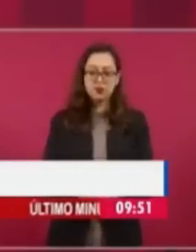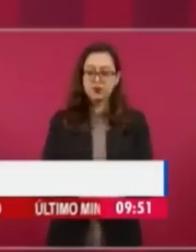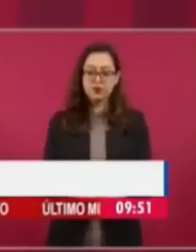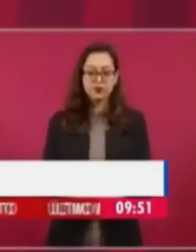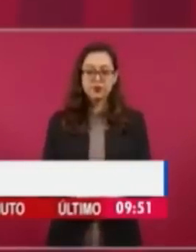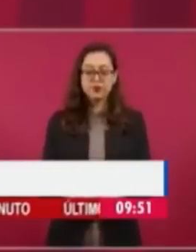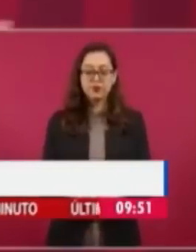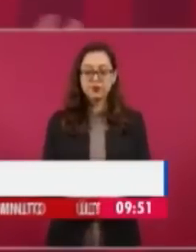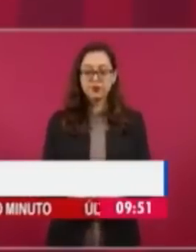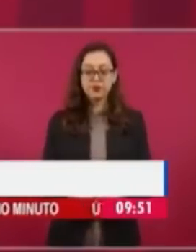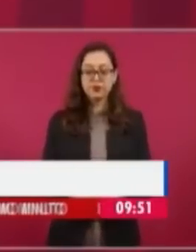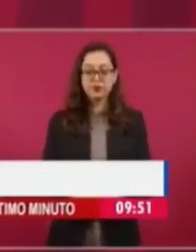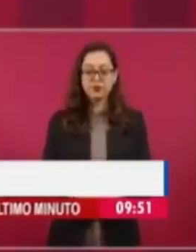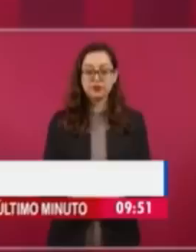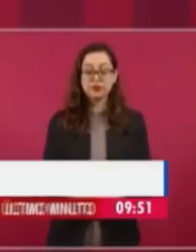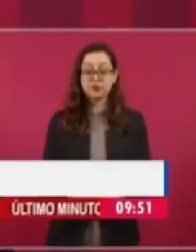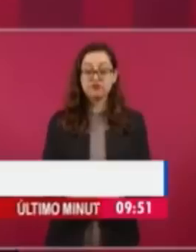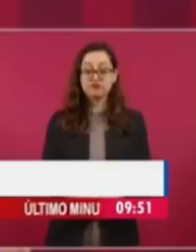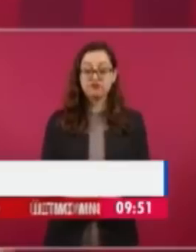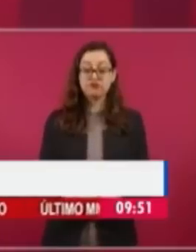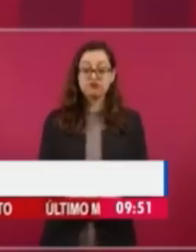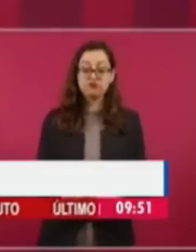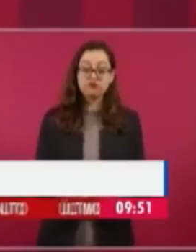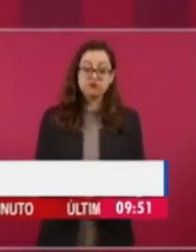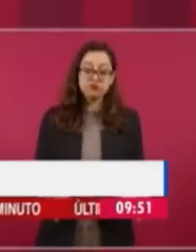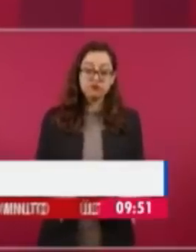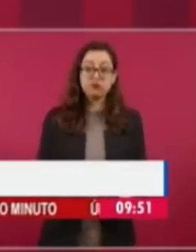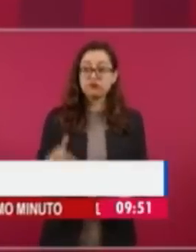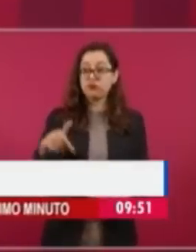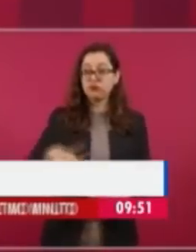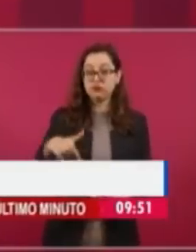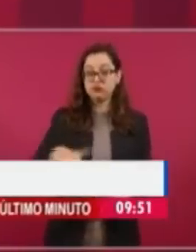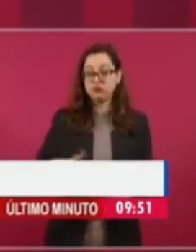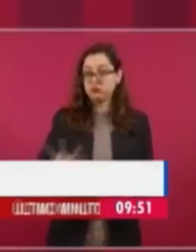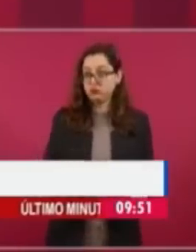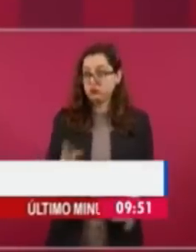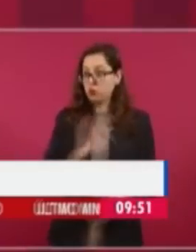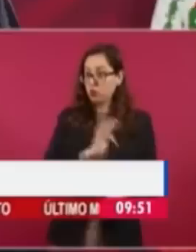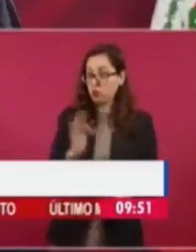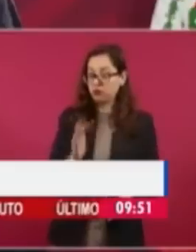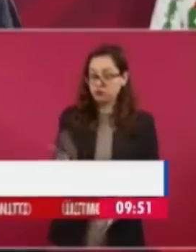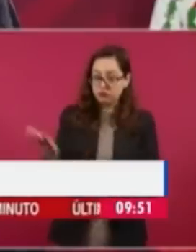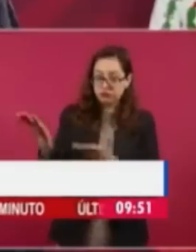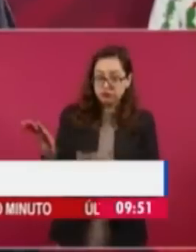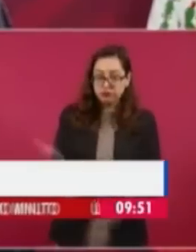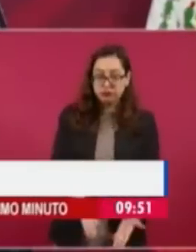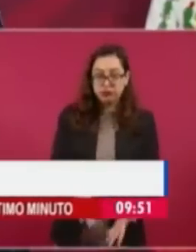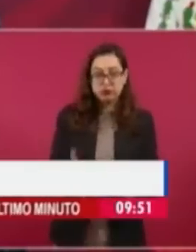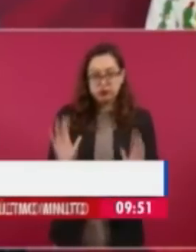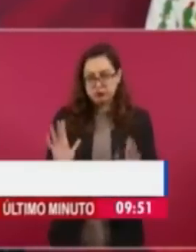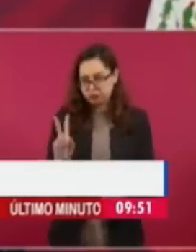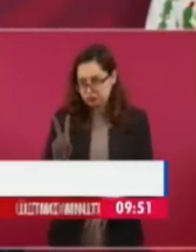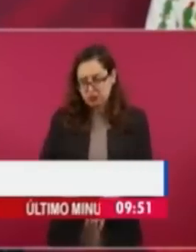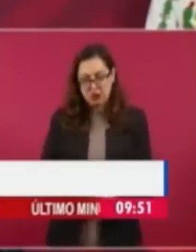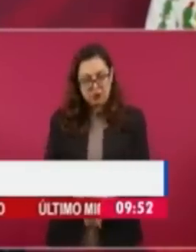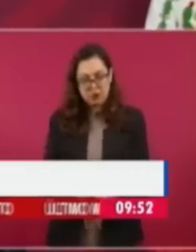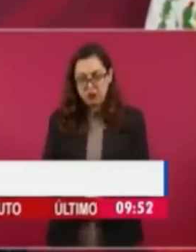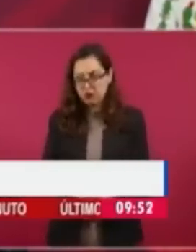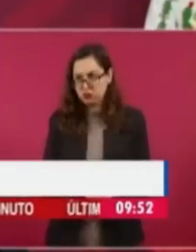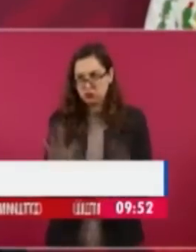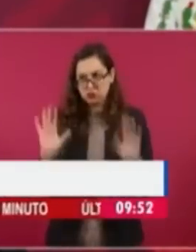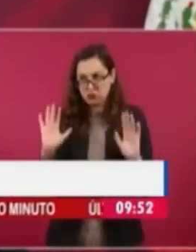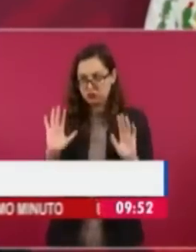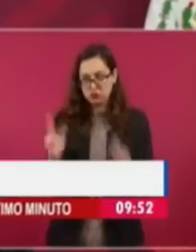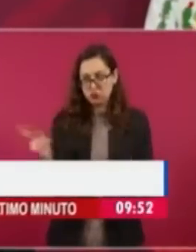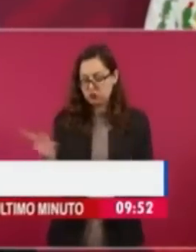pero pues esta es la casa de los dos somos muy buenos amigos y